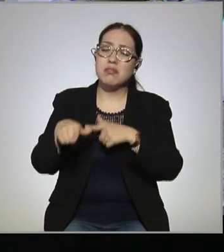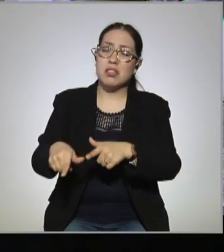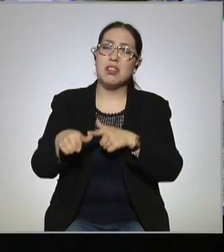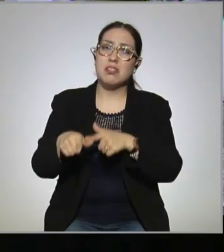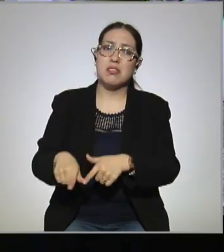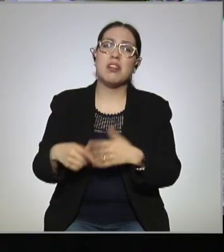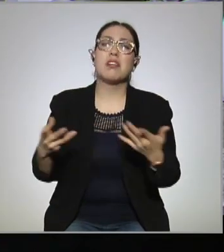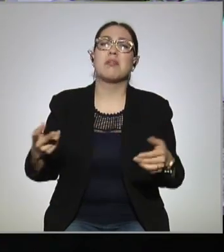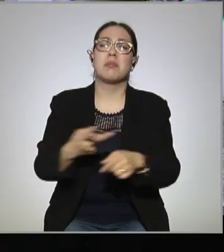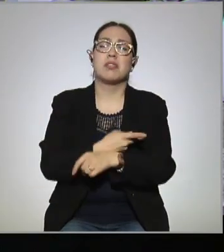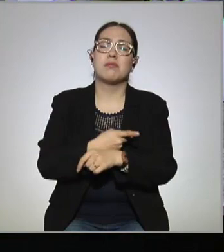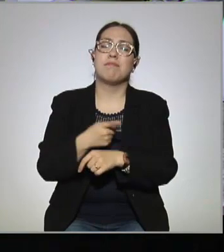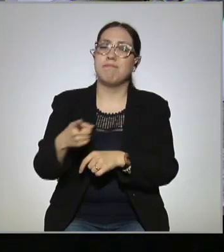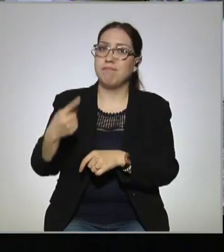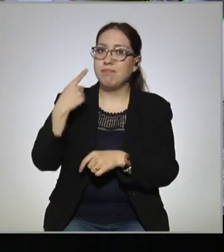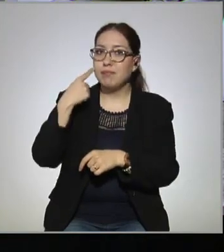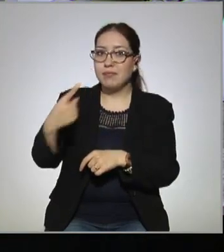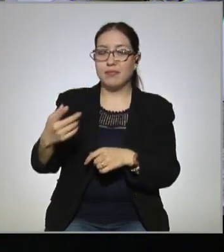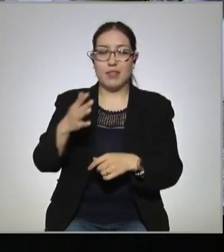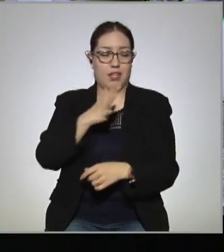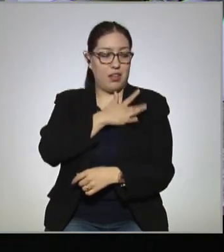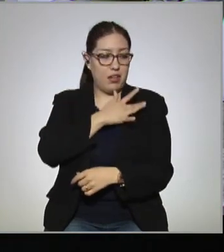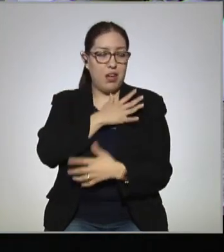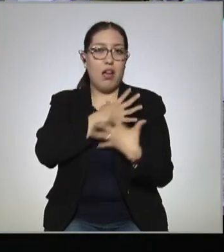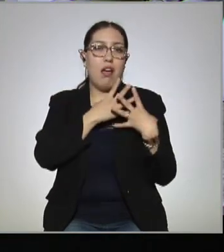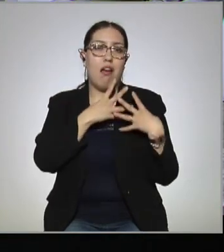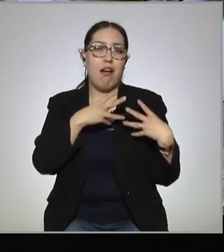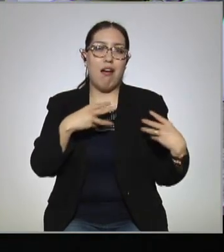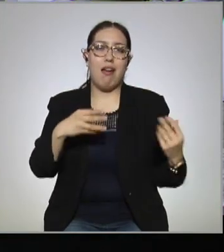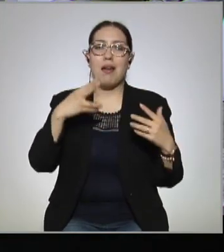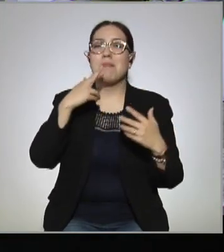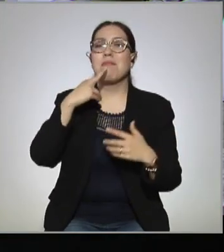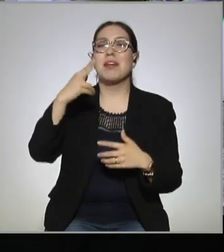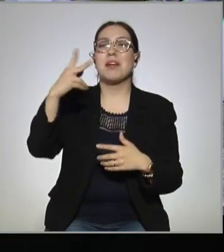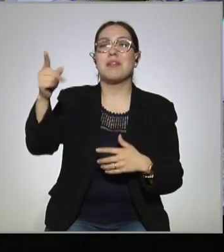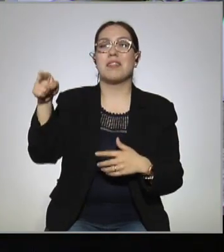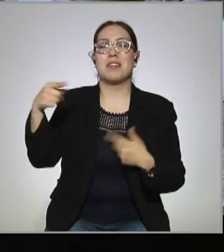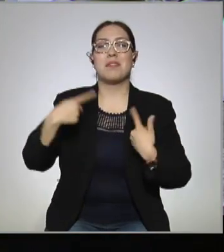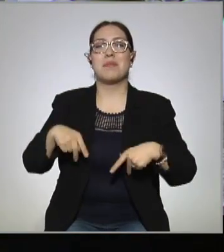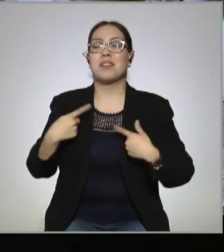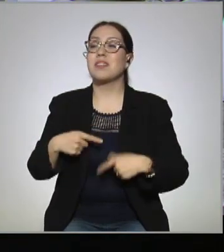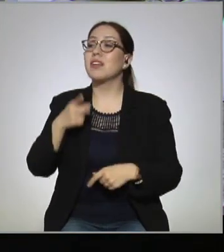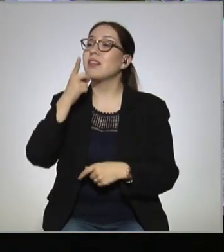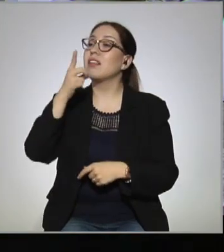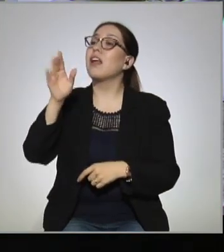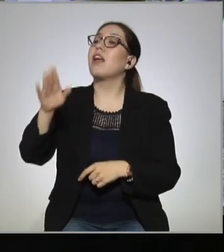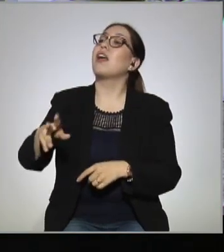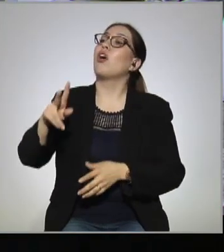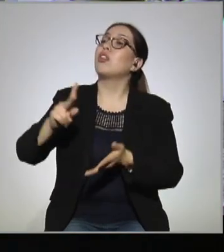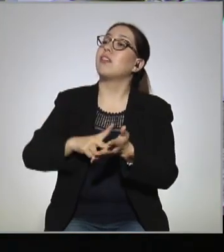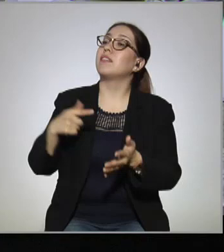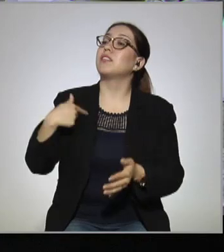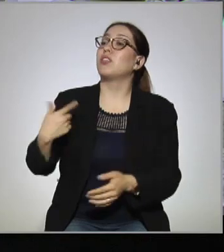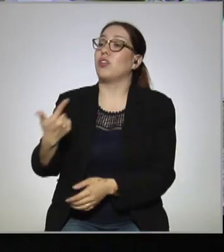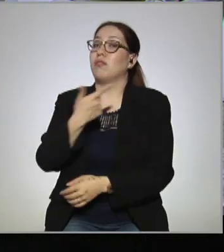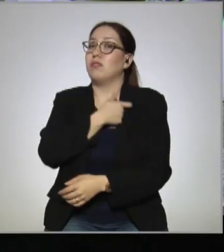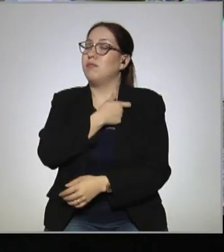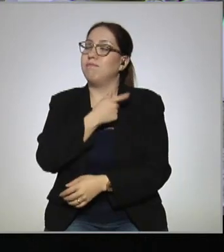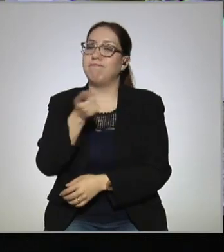el exceso, porque al ver una gran mejoría, muchas veces hasta el paciente ya viene y dice, vengo a que me infiltre otra vez. Sí. En las